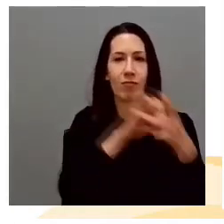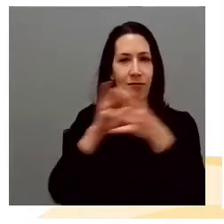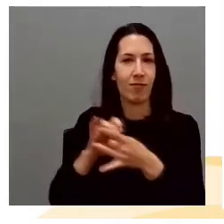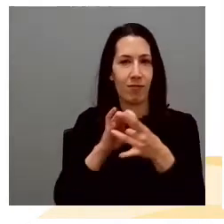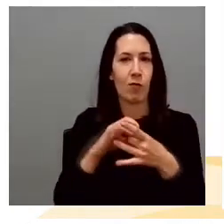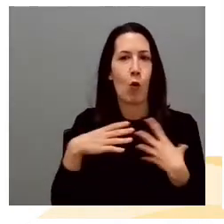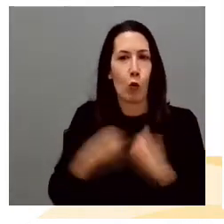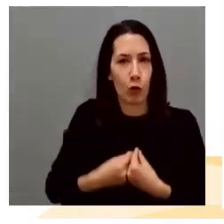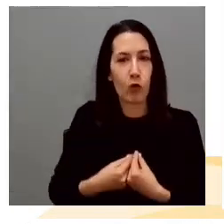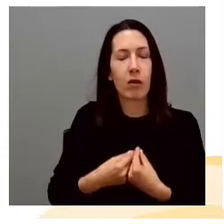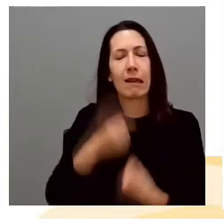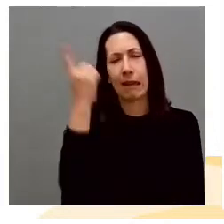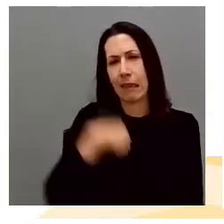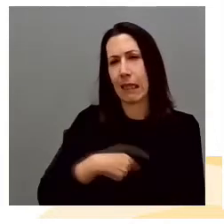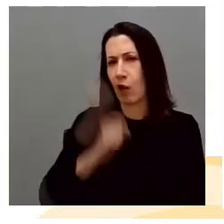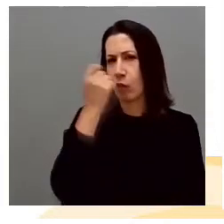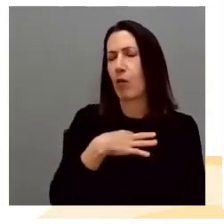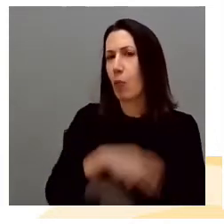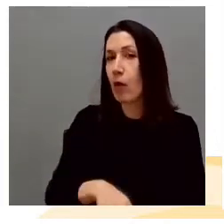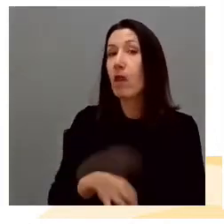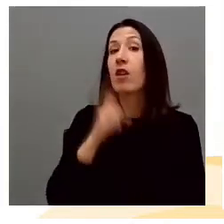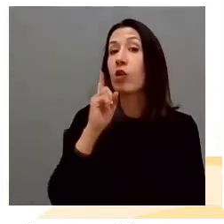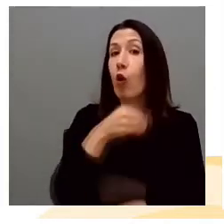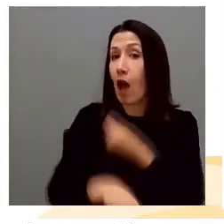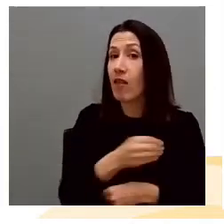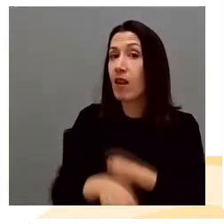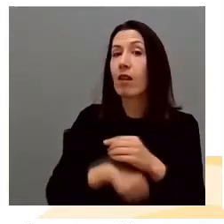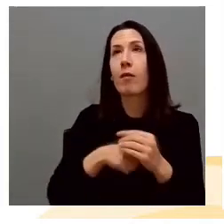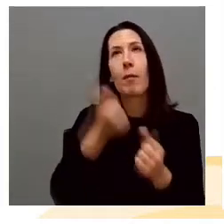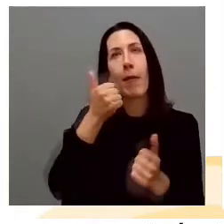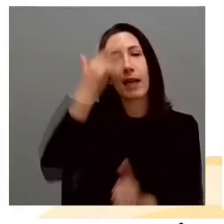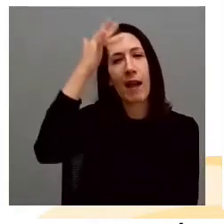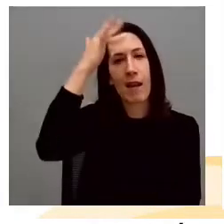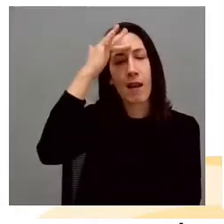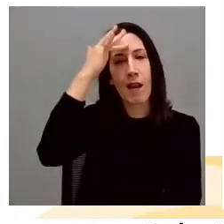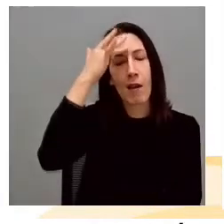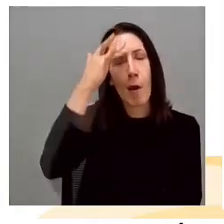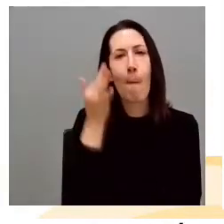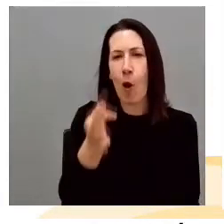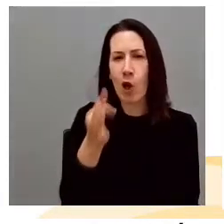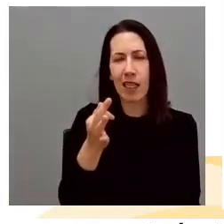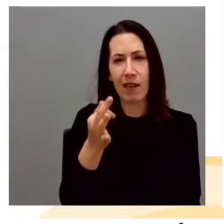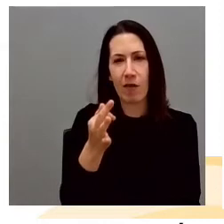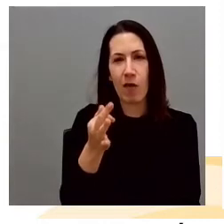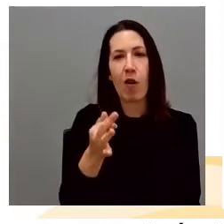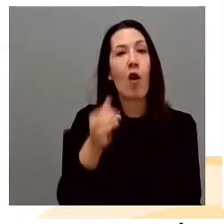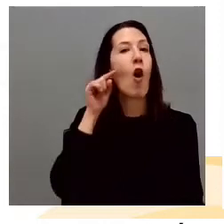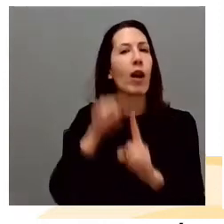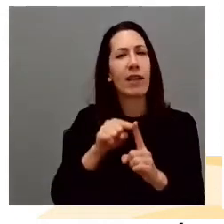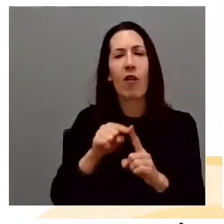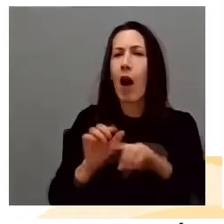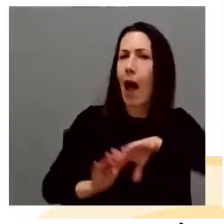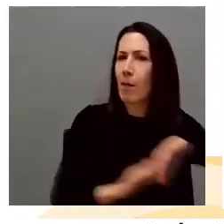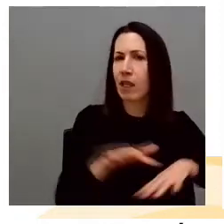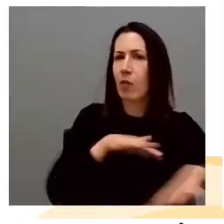vamos a lograrlo. Solo podemos llevar a cabo nuestra labor con un optimismo desbordante, que vaya más lejos de nuestro movimiento